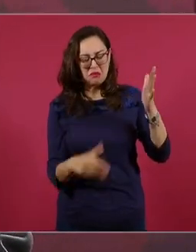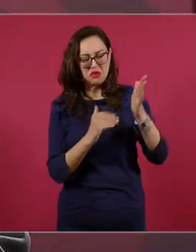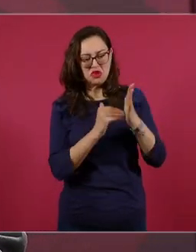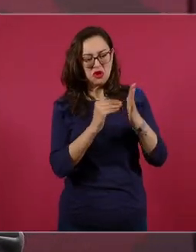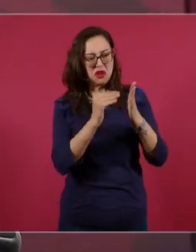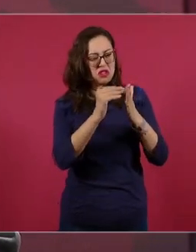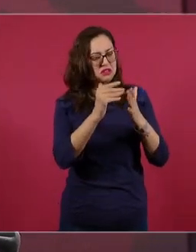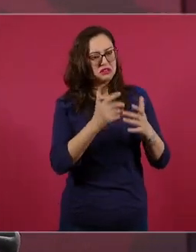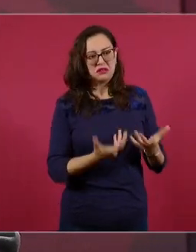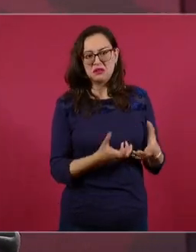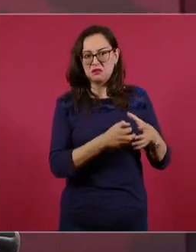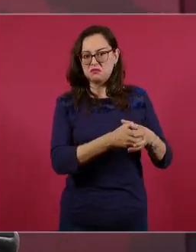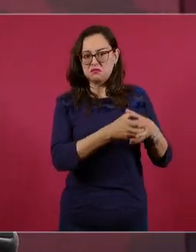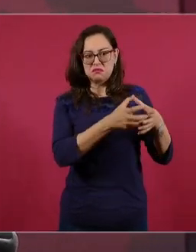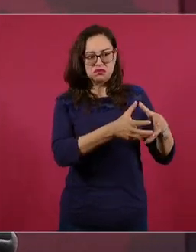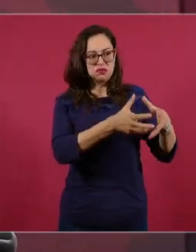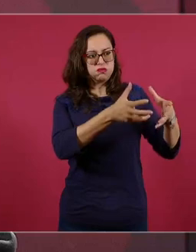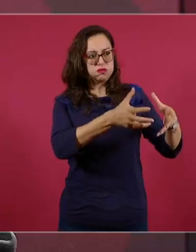pero